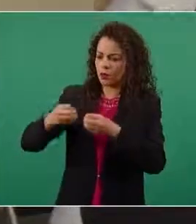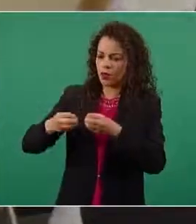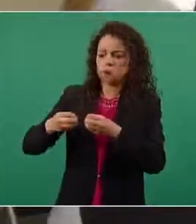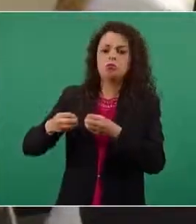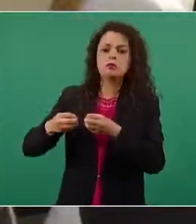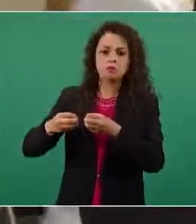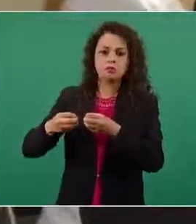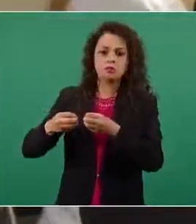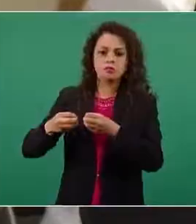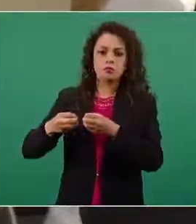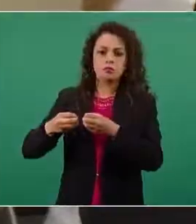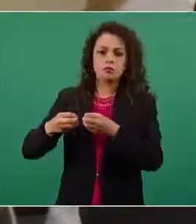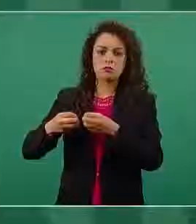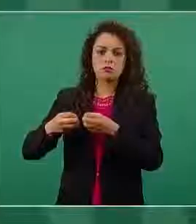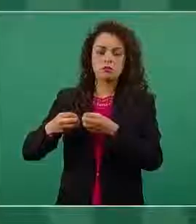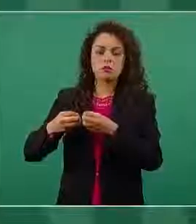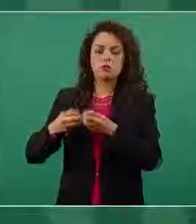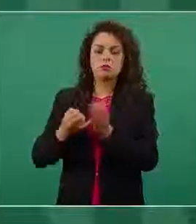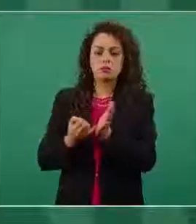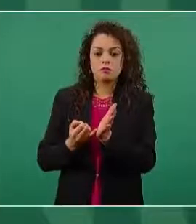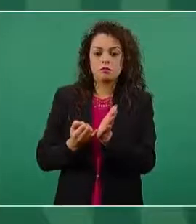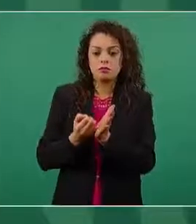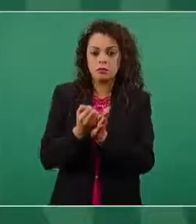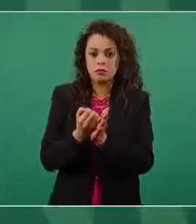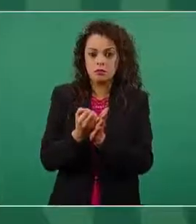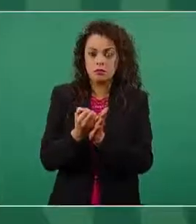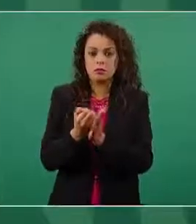que es un exceso el quitarles